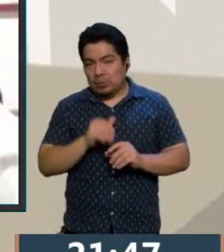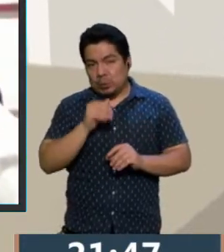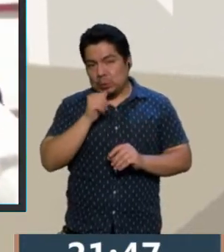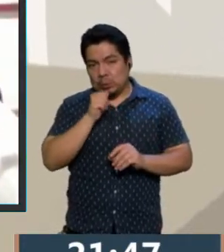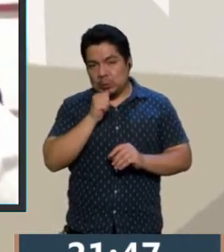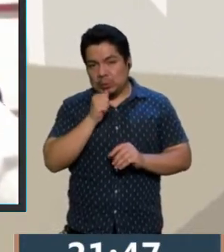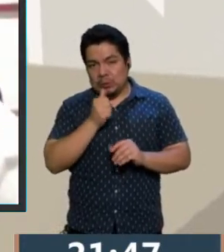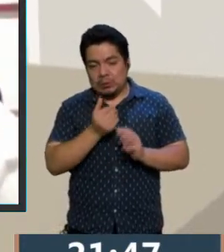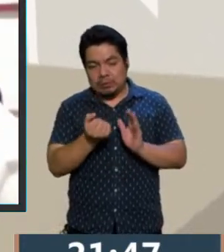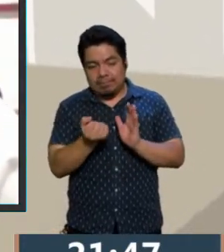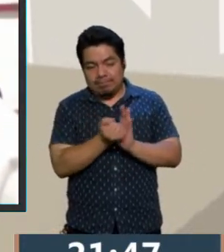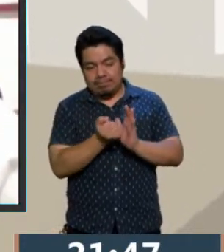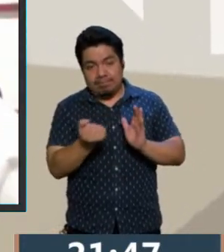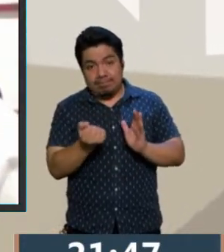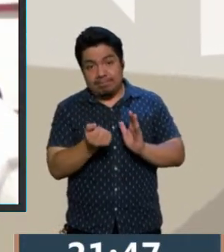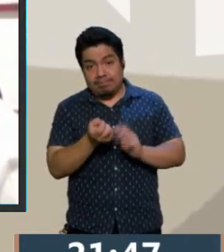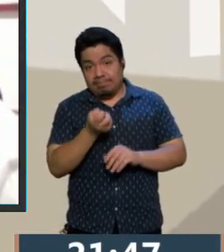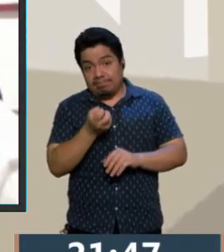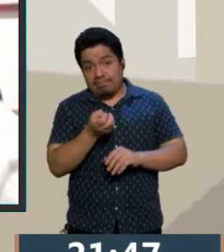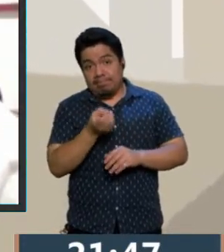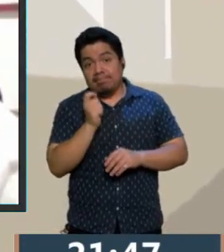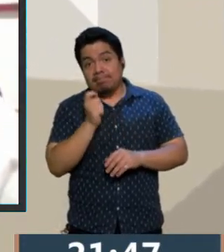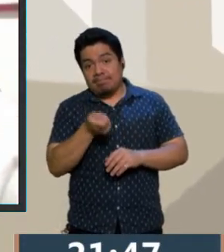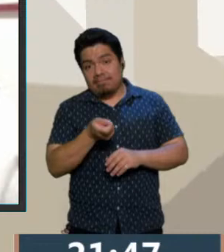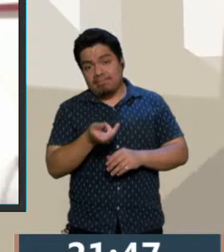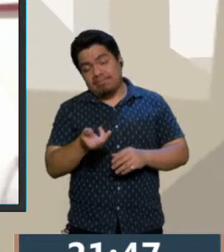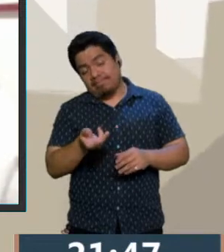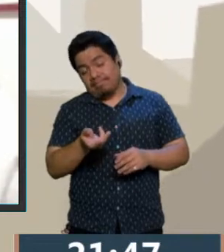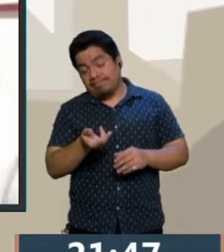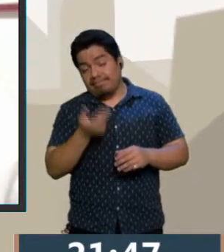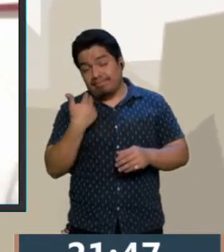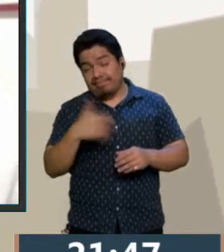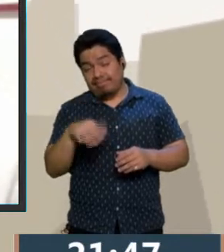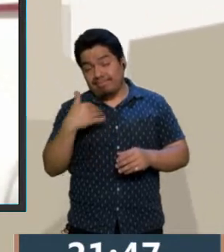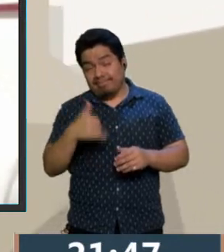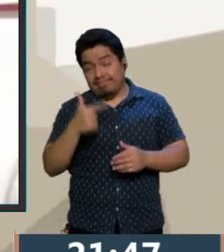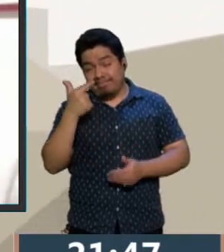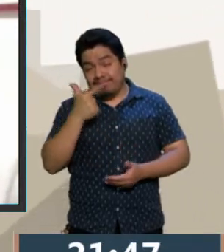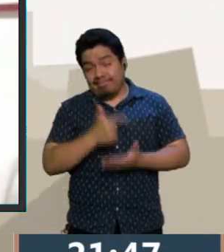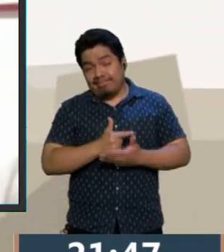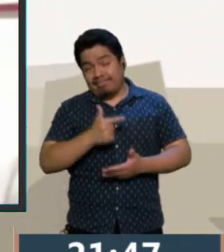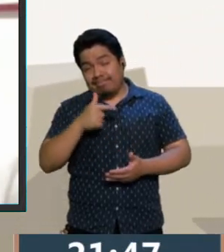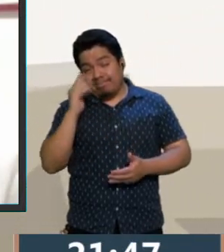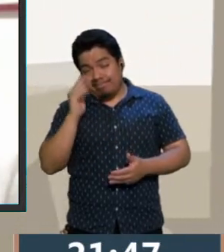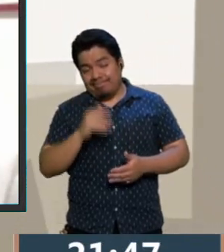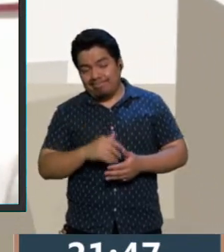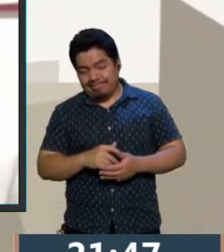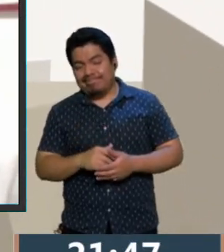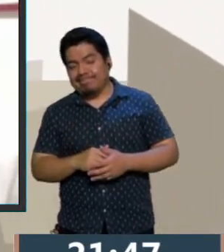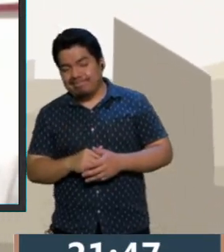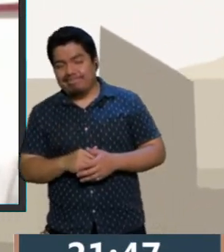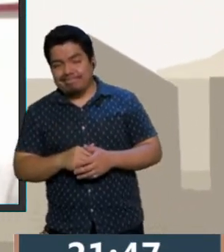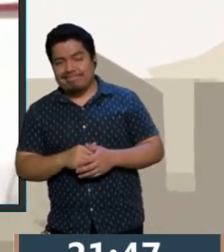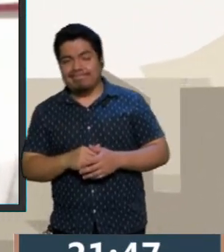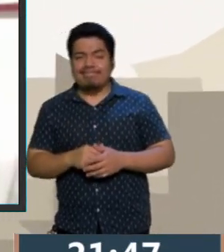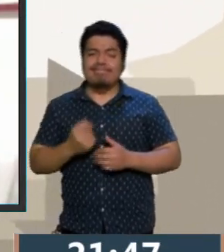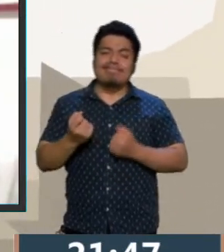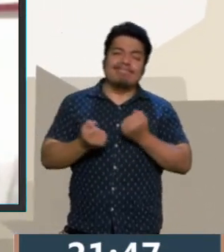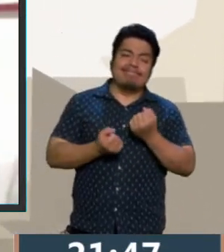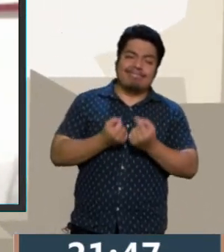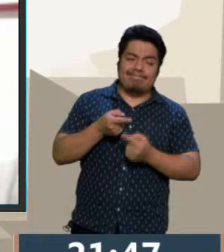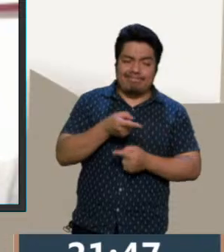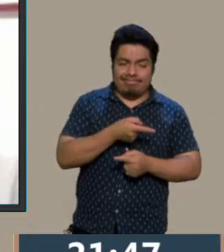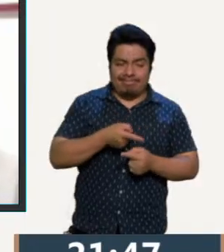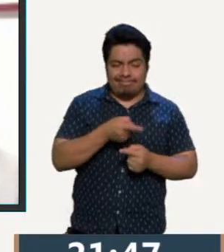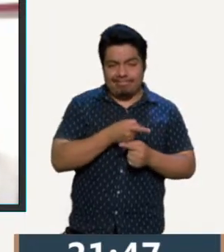un certificado de uso de suelo, y eso por supuesto que también es algo gravísimo porque quienes han producido